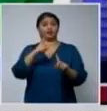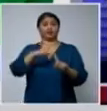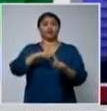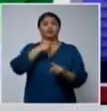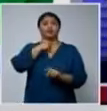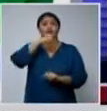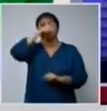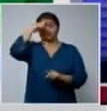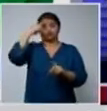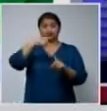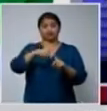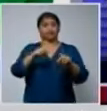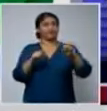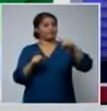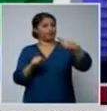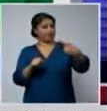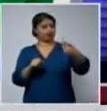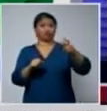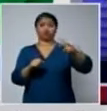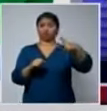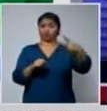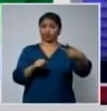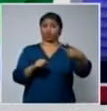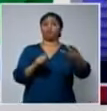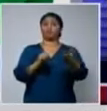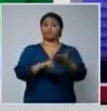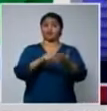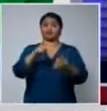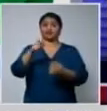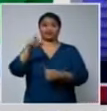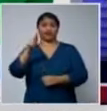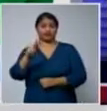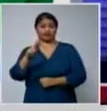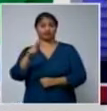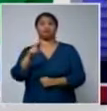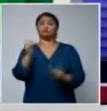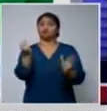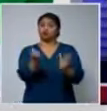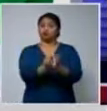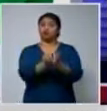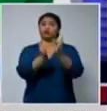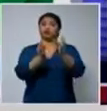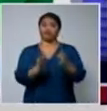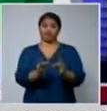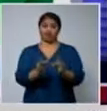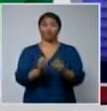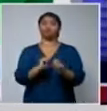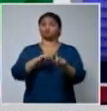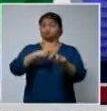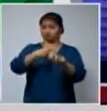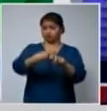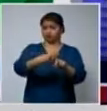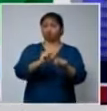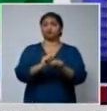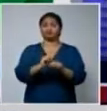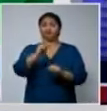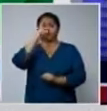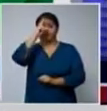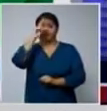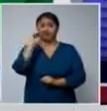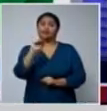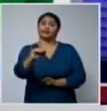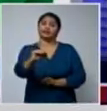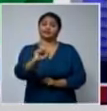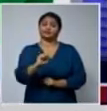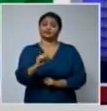se confirma, se ingresó y después de 6 días de estadía